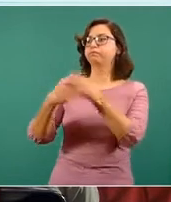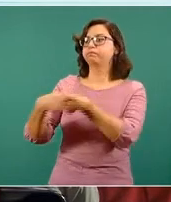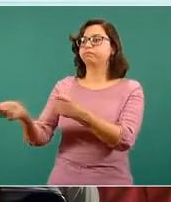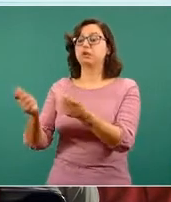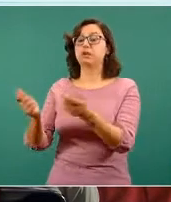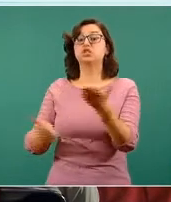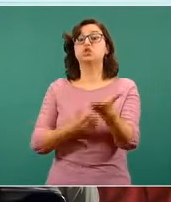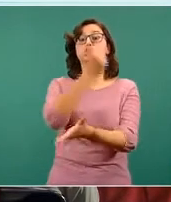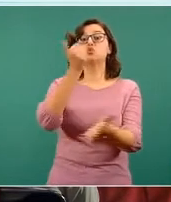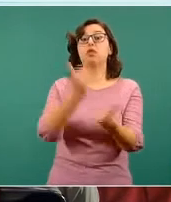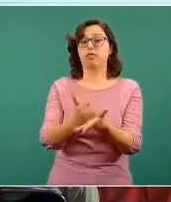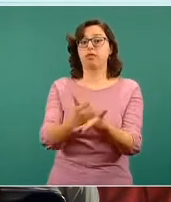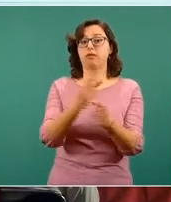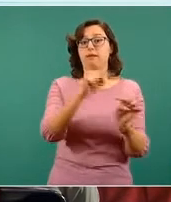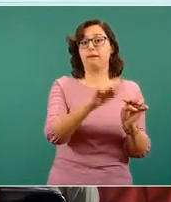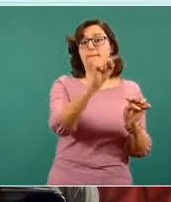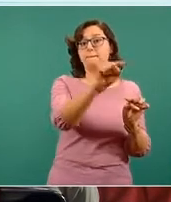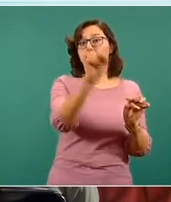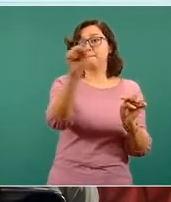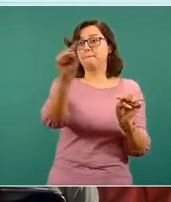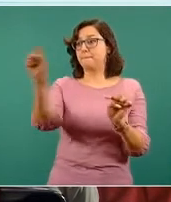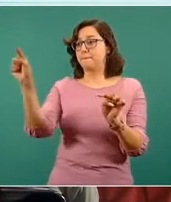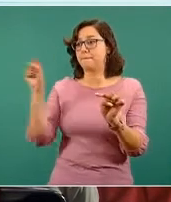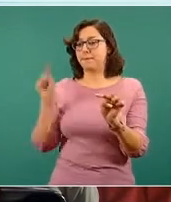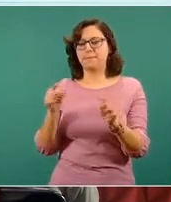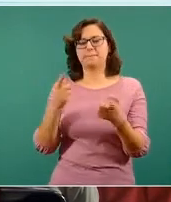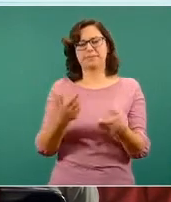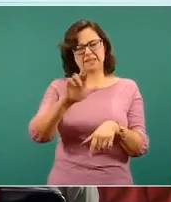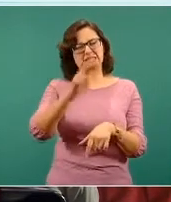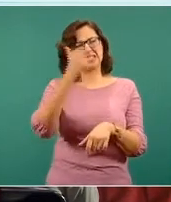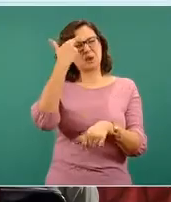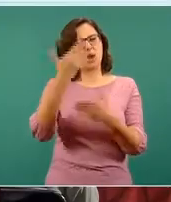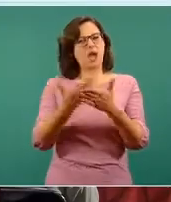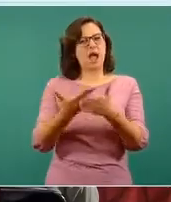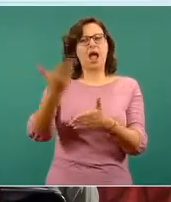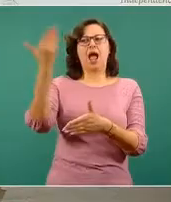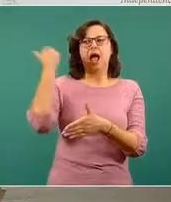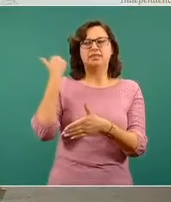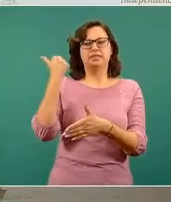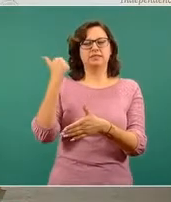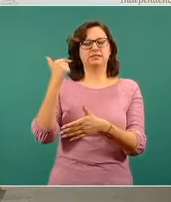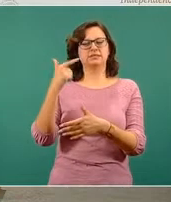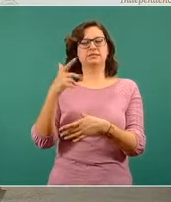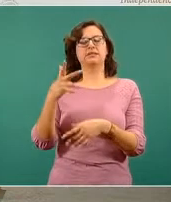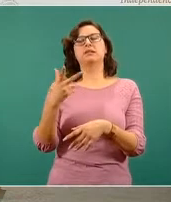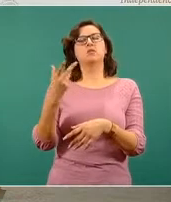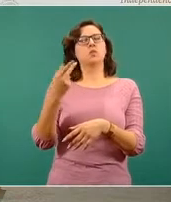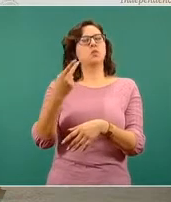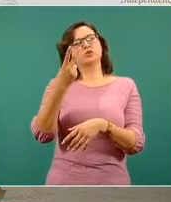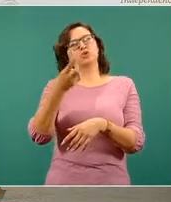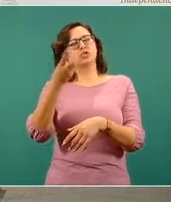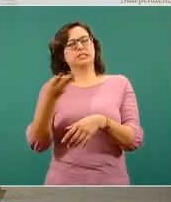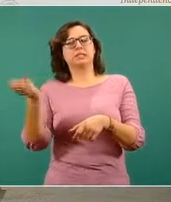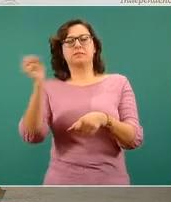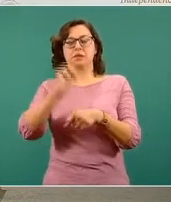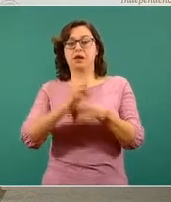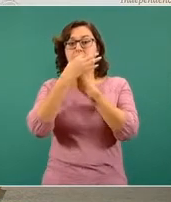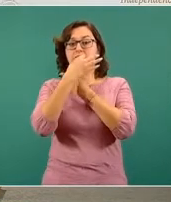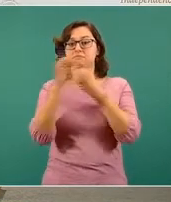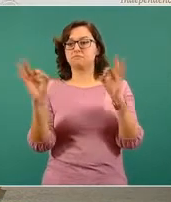que hace un par de semanas habíamos hablado de lo que determina la velocidad de vacunación y comentamos que